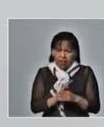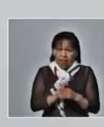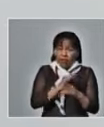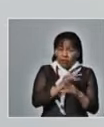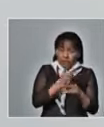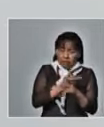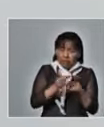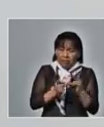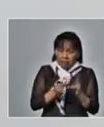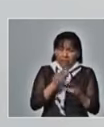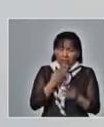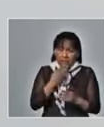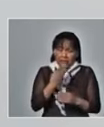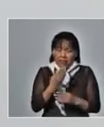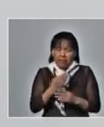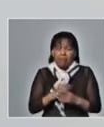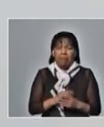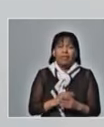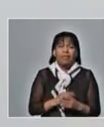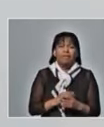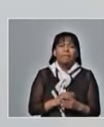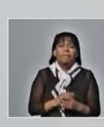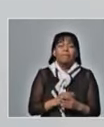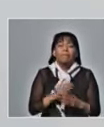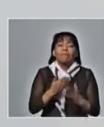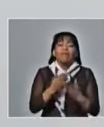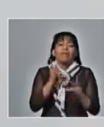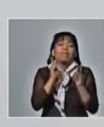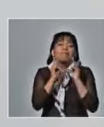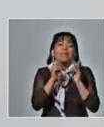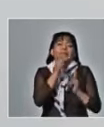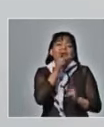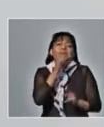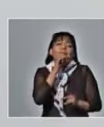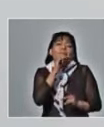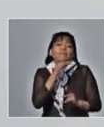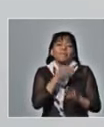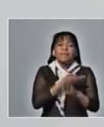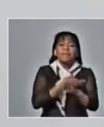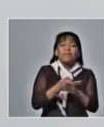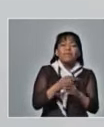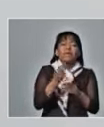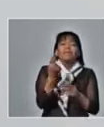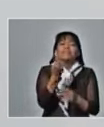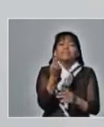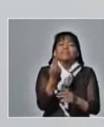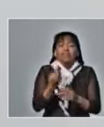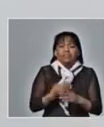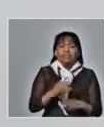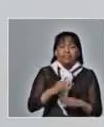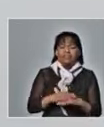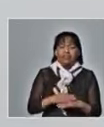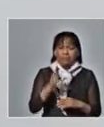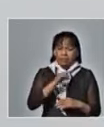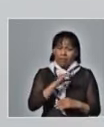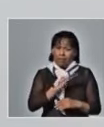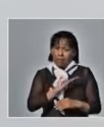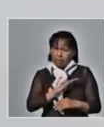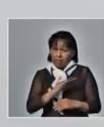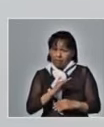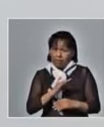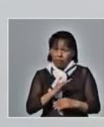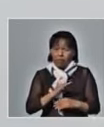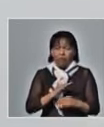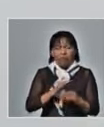embargo, platicando con padres de familia, me comentan sobre las grandes necesidades que hay todavía para poder